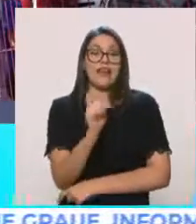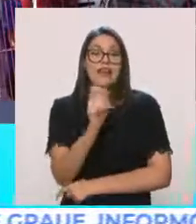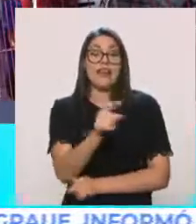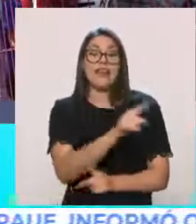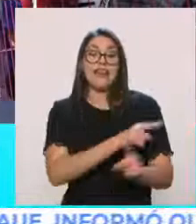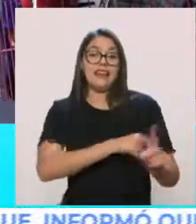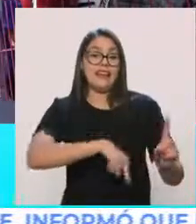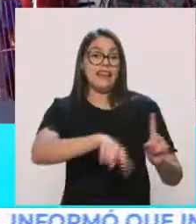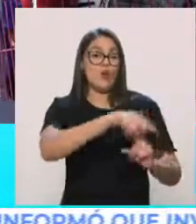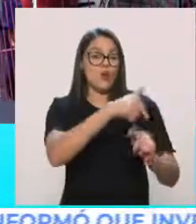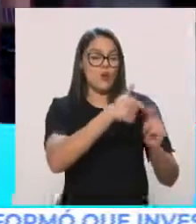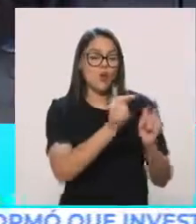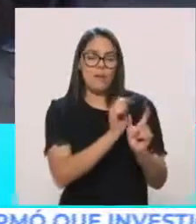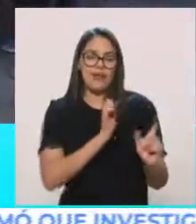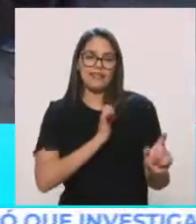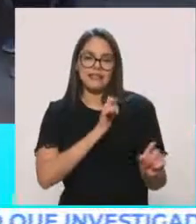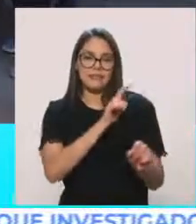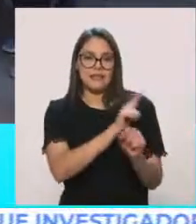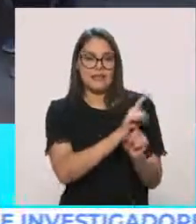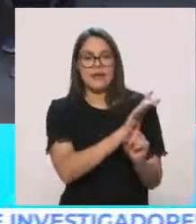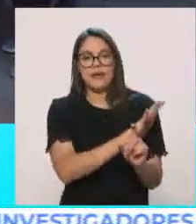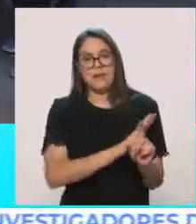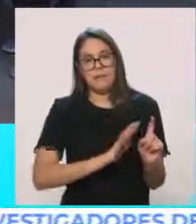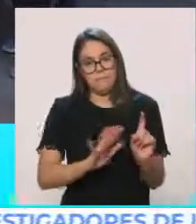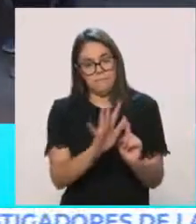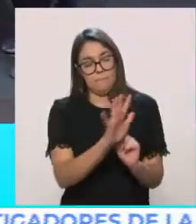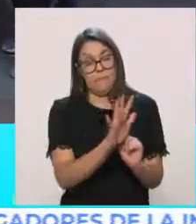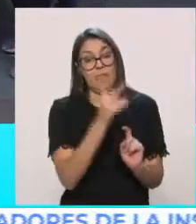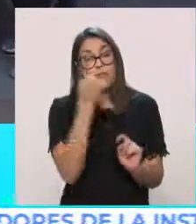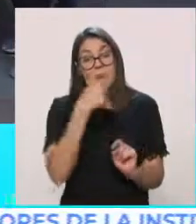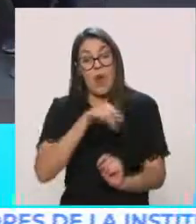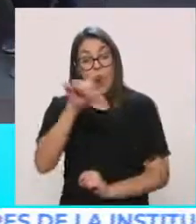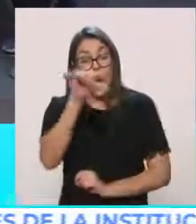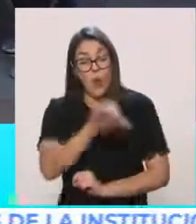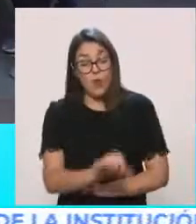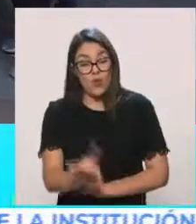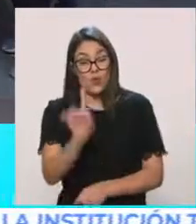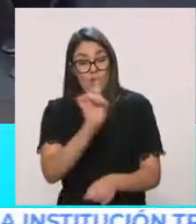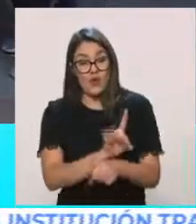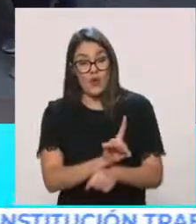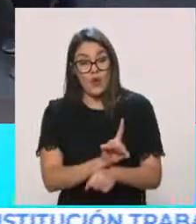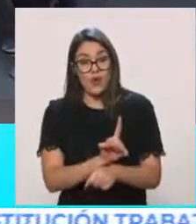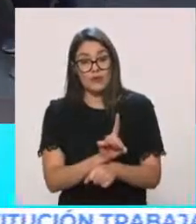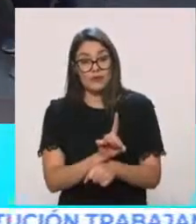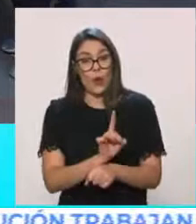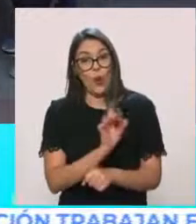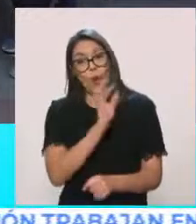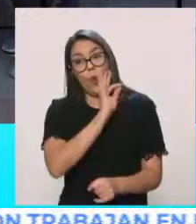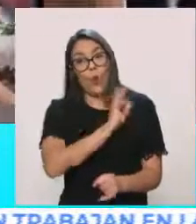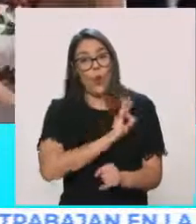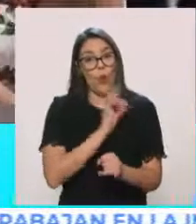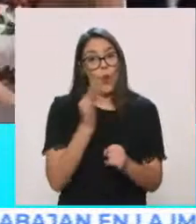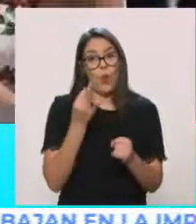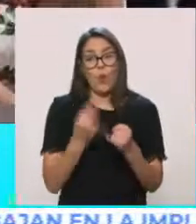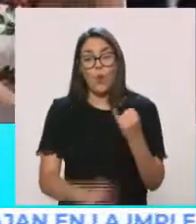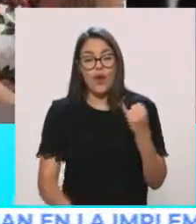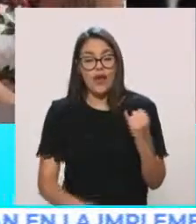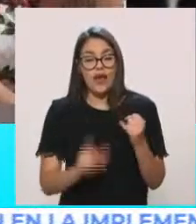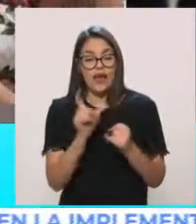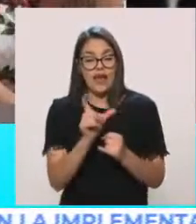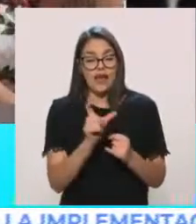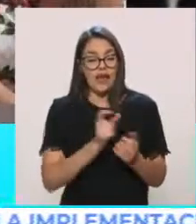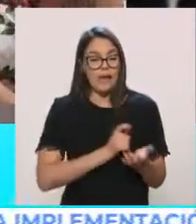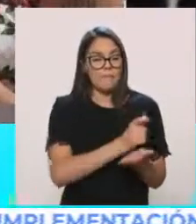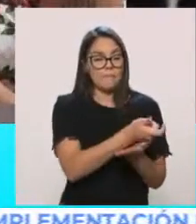sector en específico. Pero hoy precisamente se va a dar el último bloque de entrega de tarjetas, pero